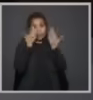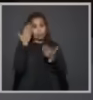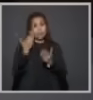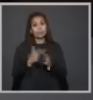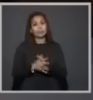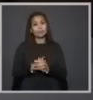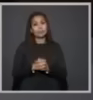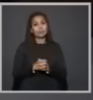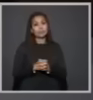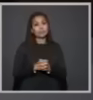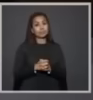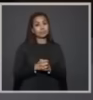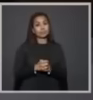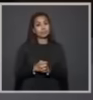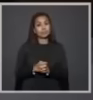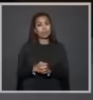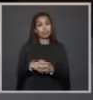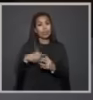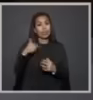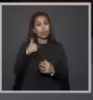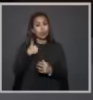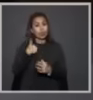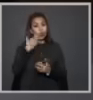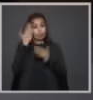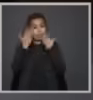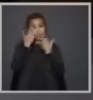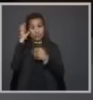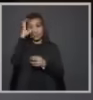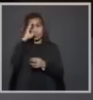Soy licenciado en Ciencia Política,